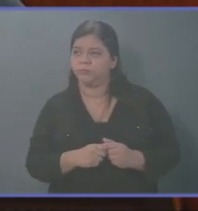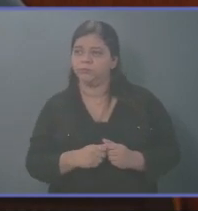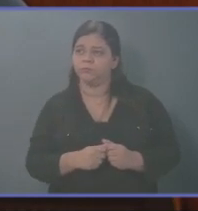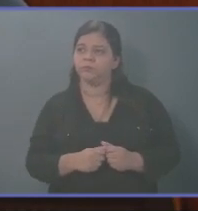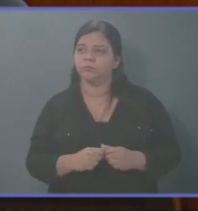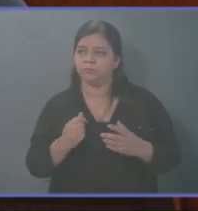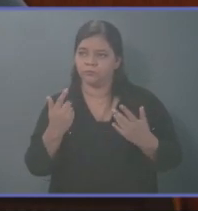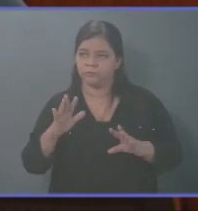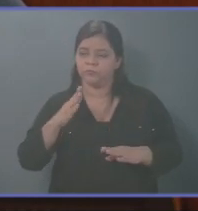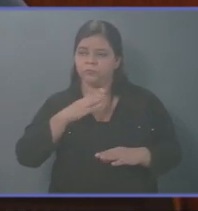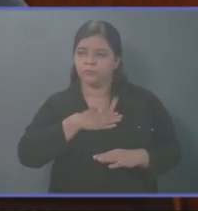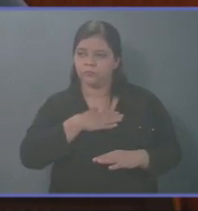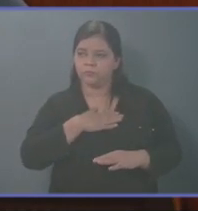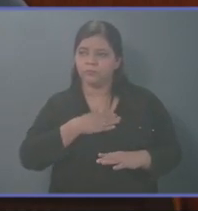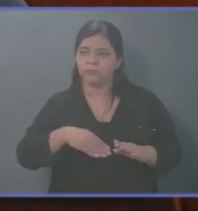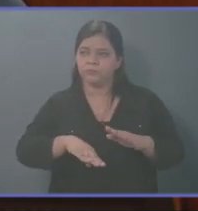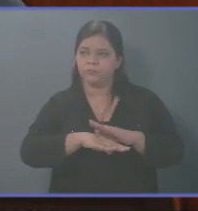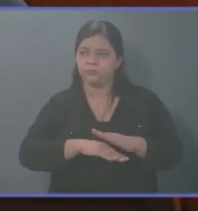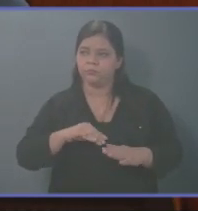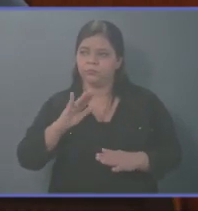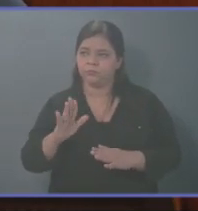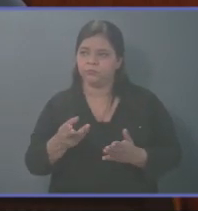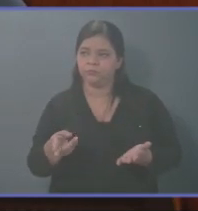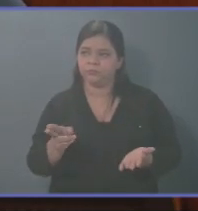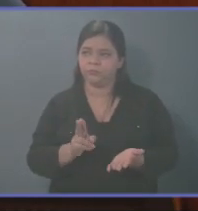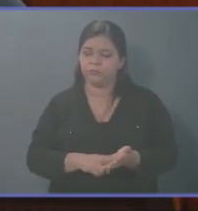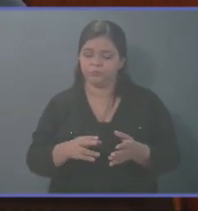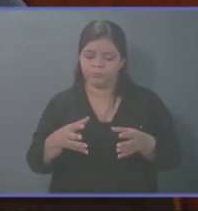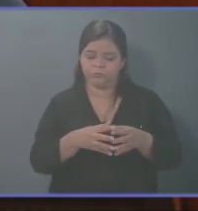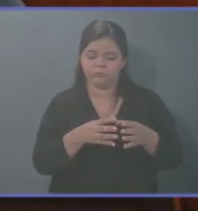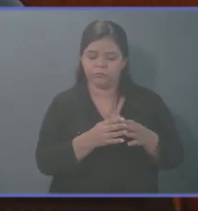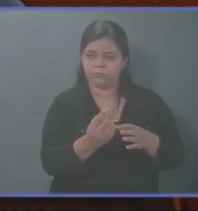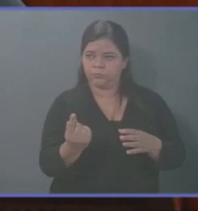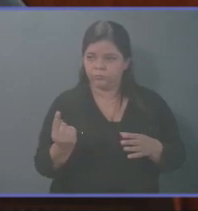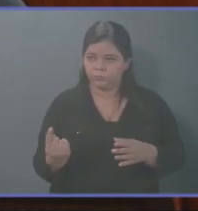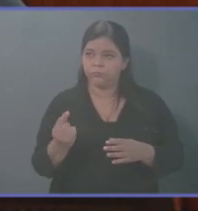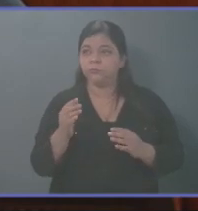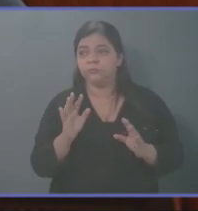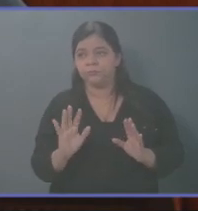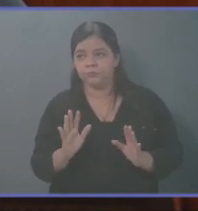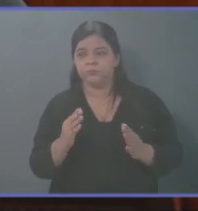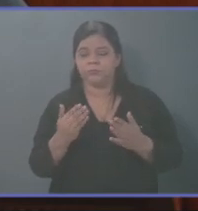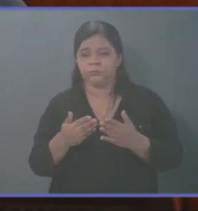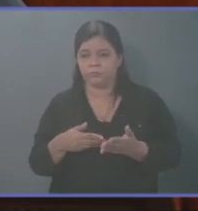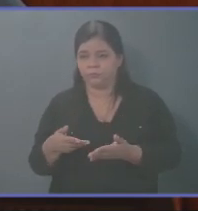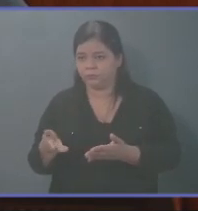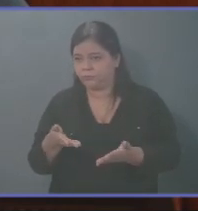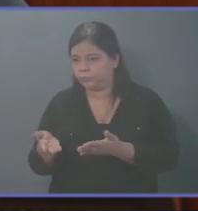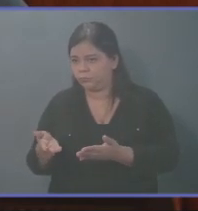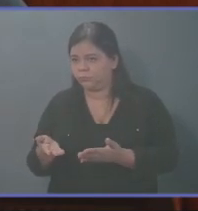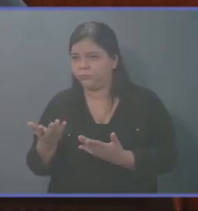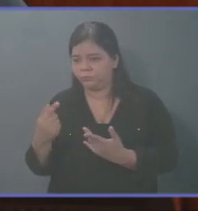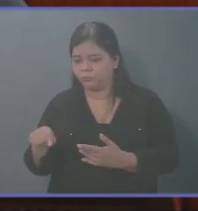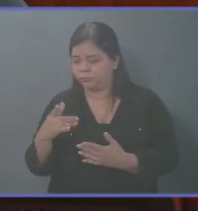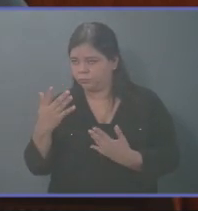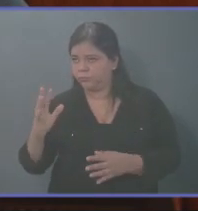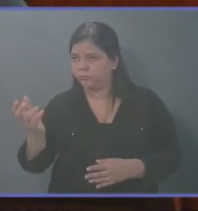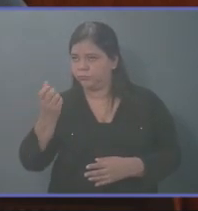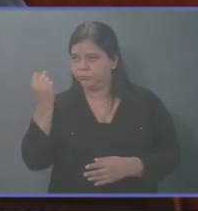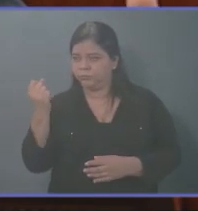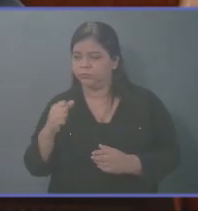que tienen, en base a contratos colectivos o a prestaciones ganadas